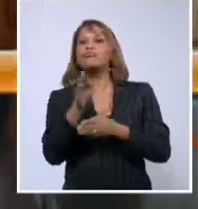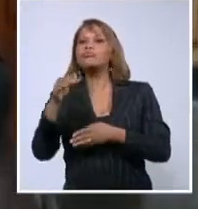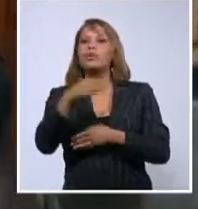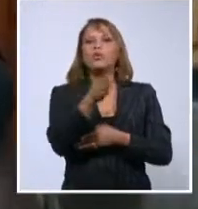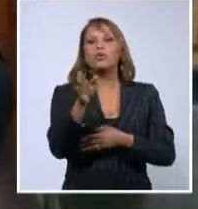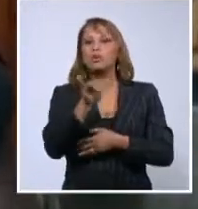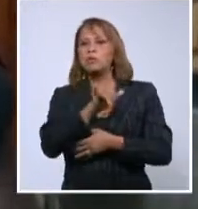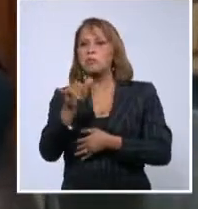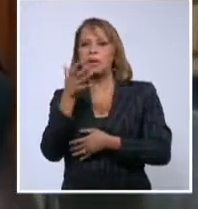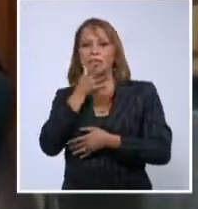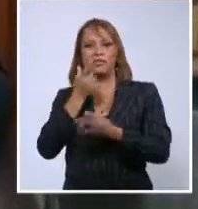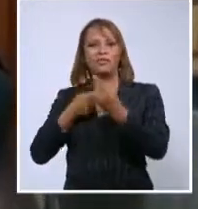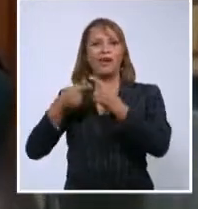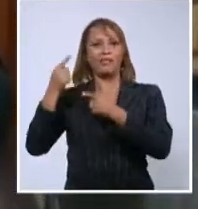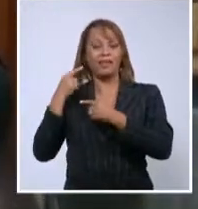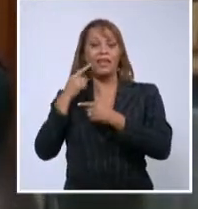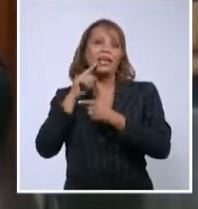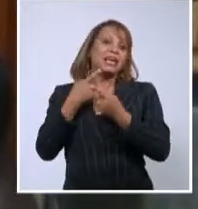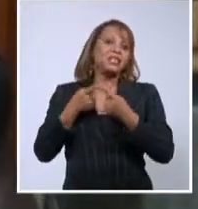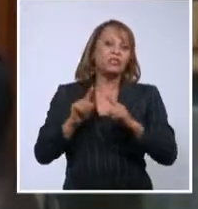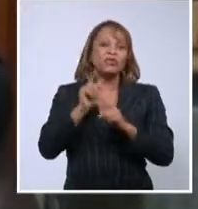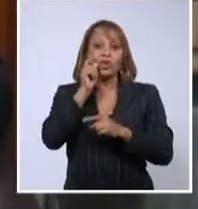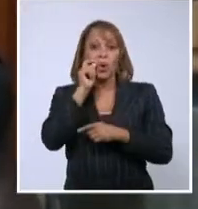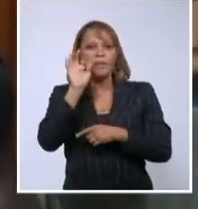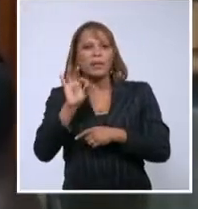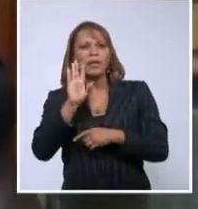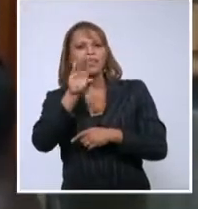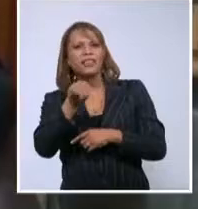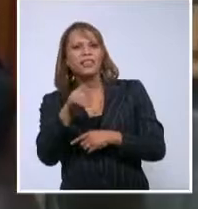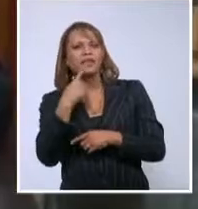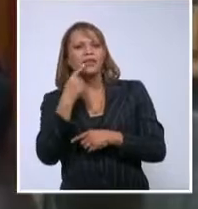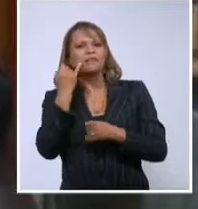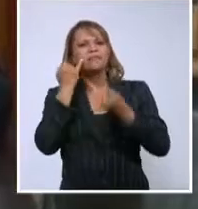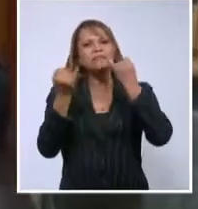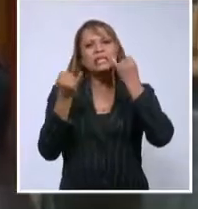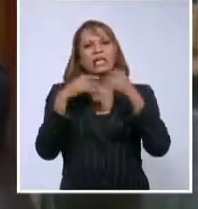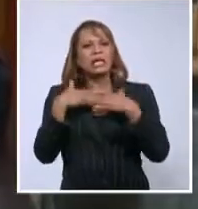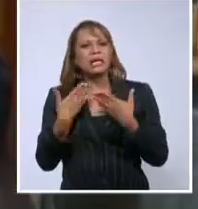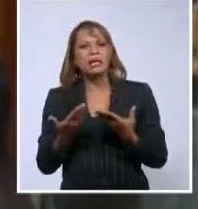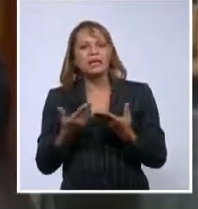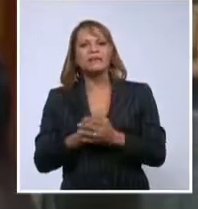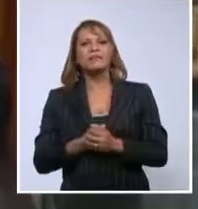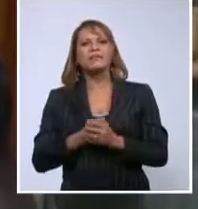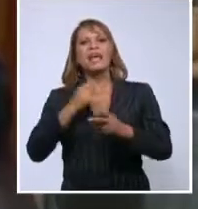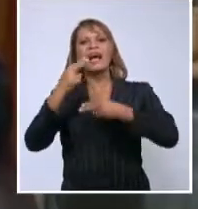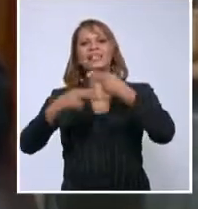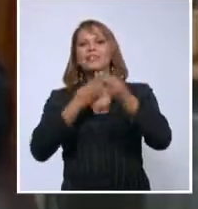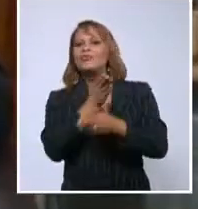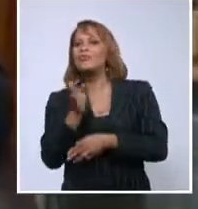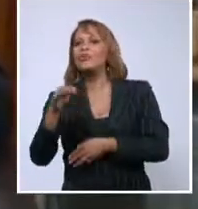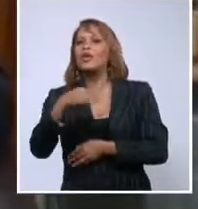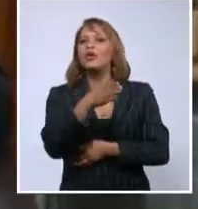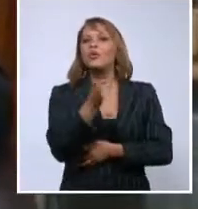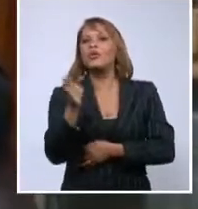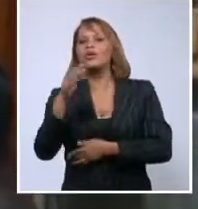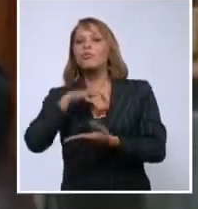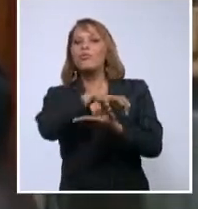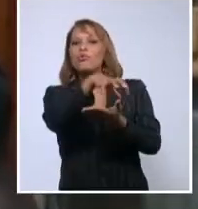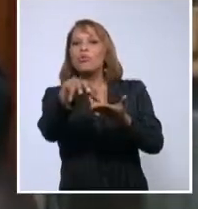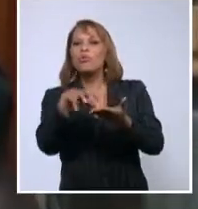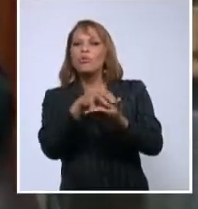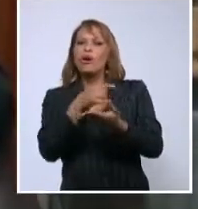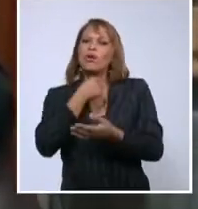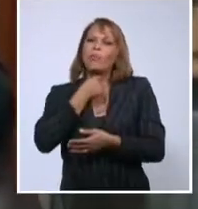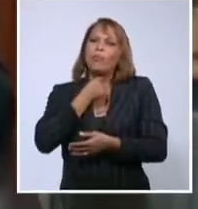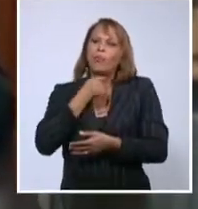similar. Y entonces Einstein manifestó su interés en hacer un recorrido por los barrios más